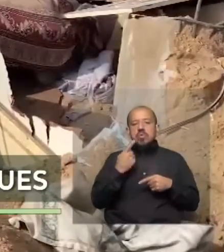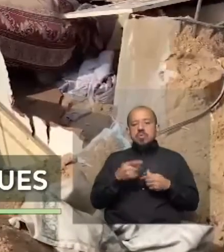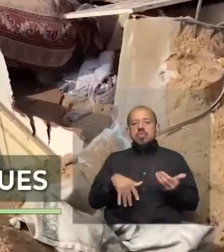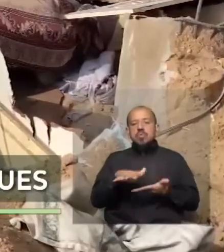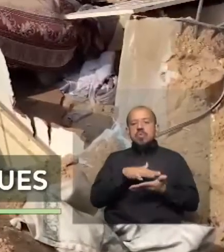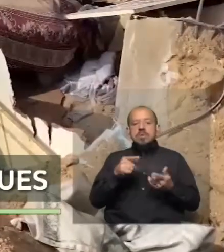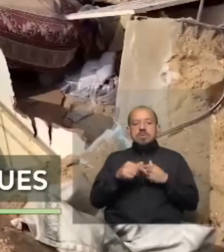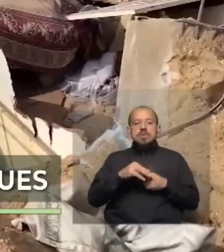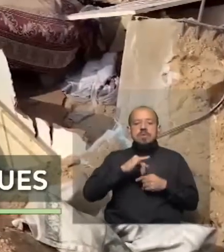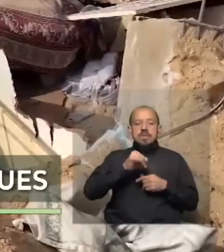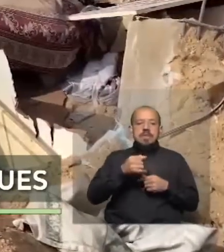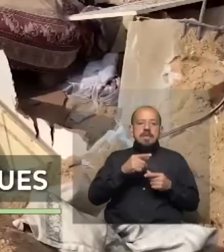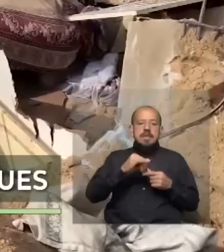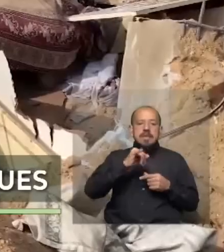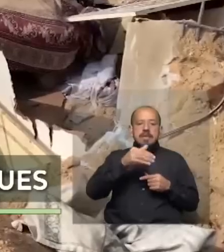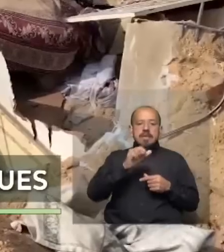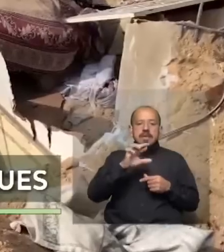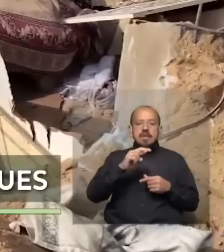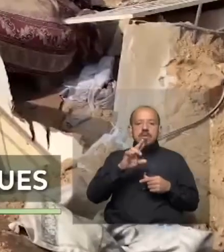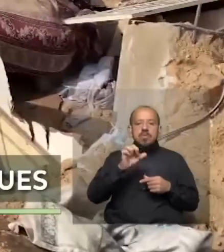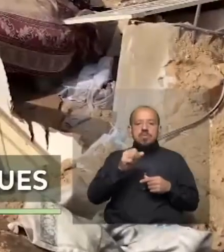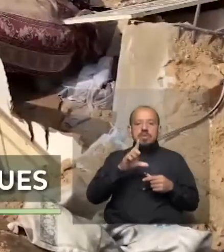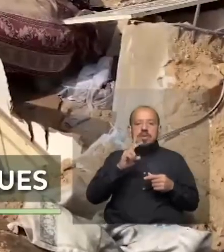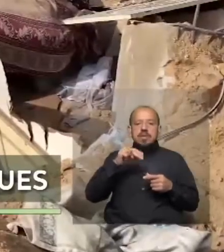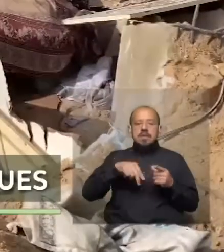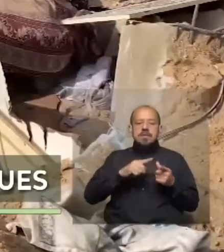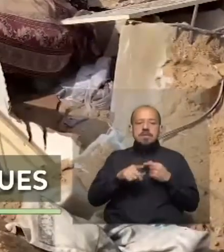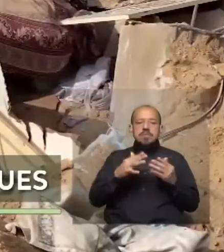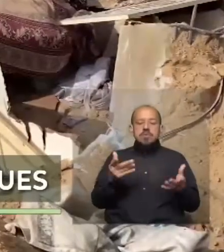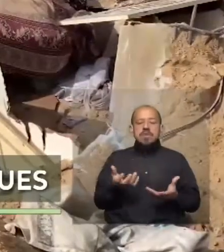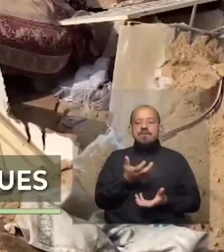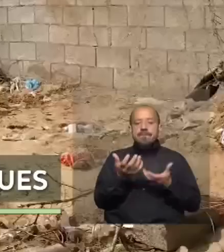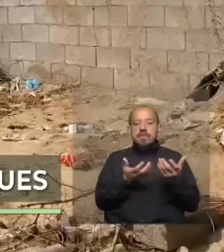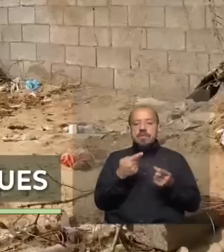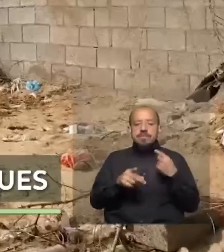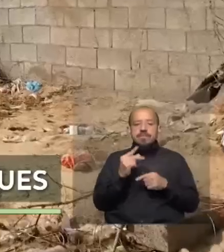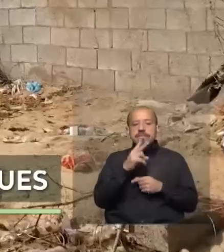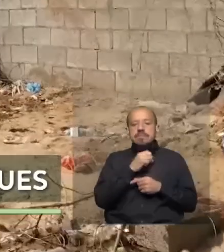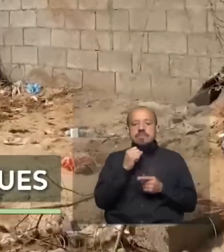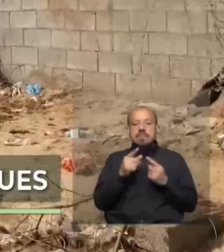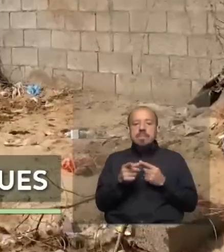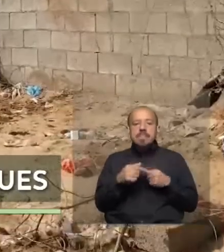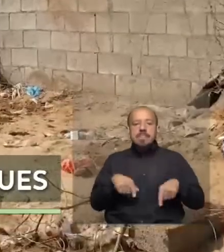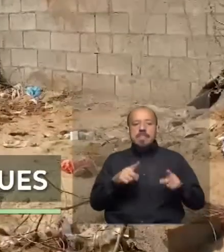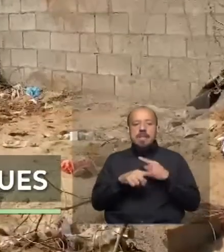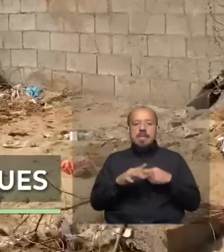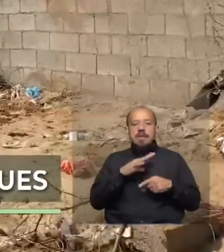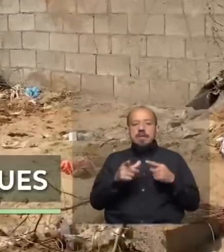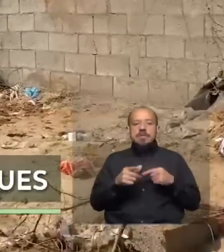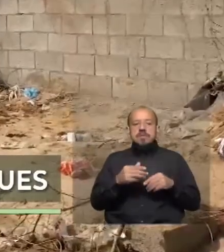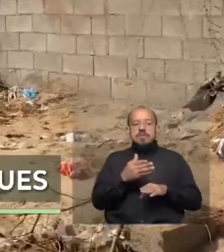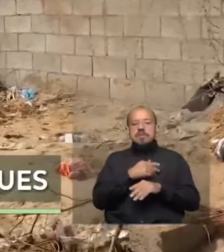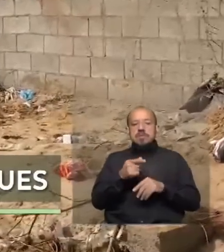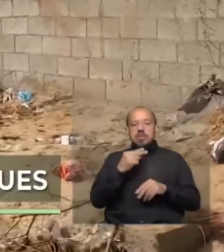zonas en las afueras de Jerusalén la primera vez que la diputada ciudad es alcanzada por el fuego desde que Israel inició la operación escudo y espada el pasado